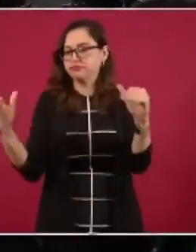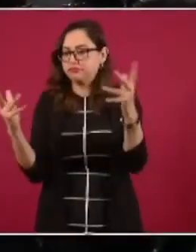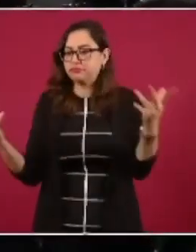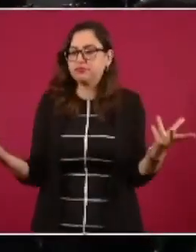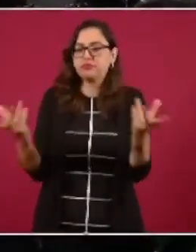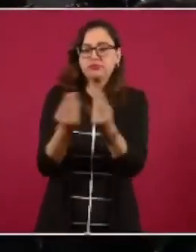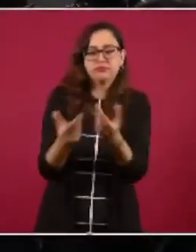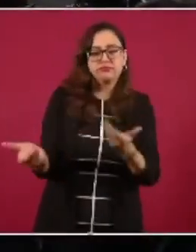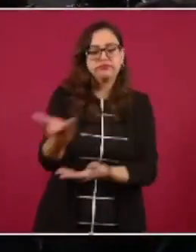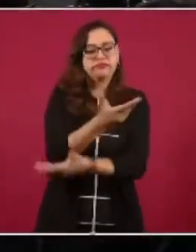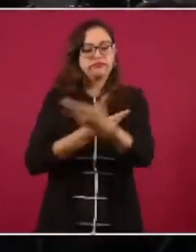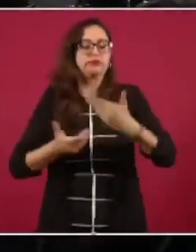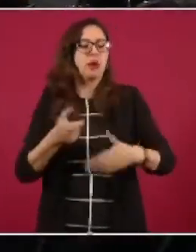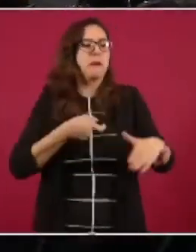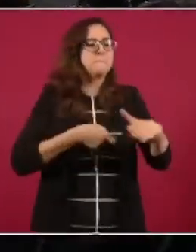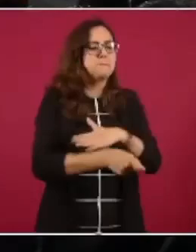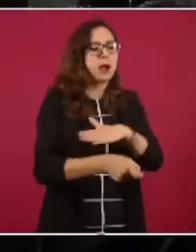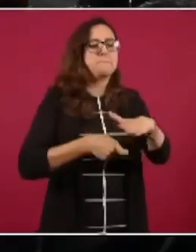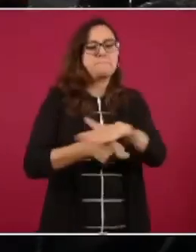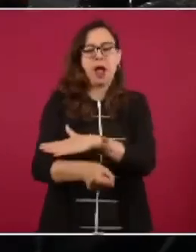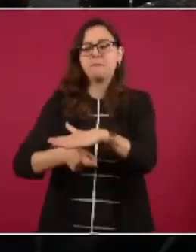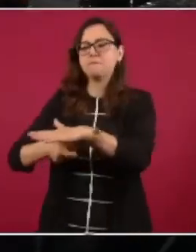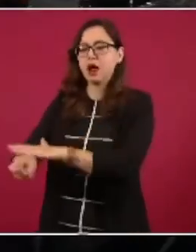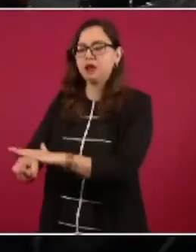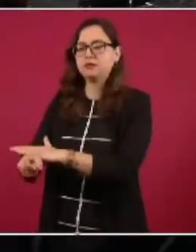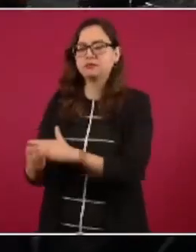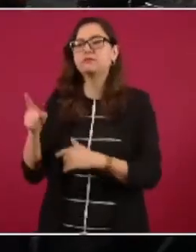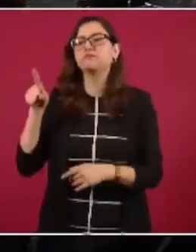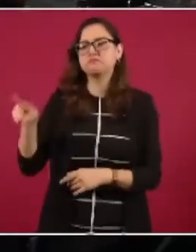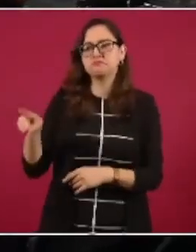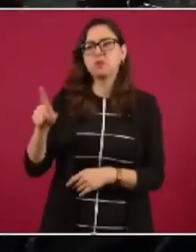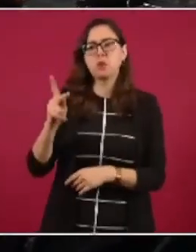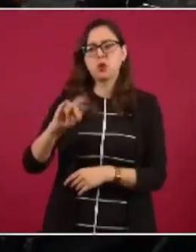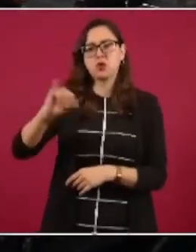Y siento que el Poder Judicial lo utilizaron para eso.